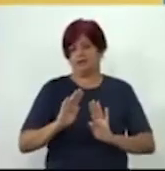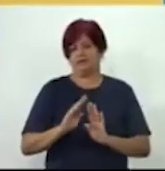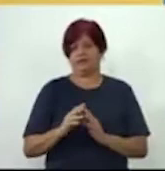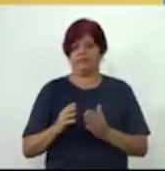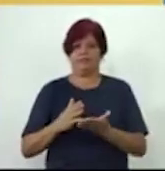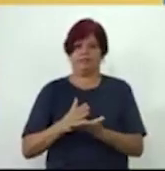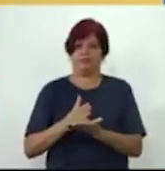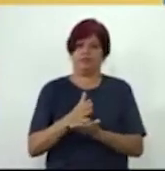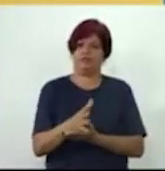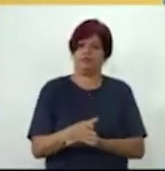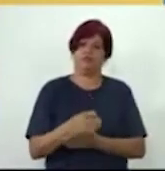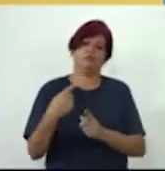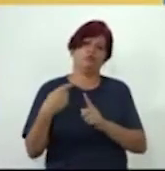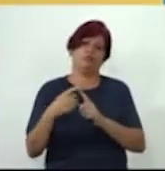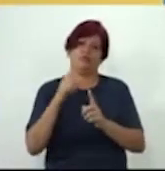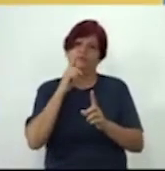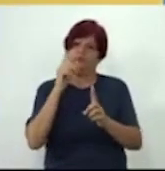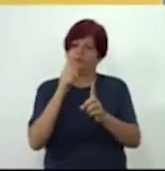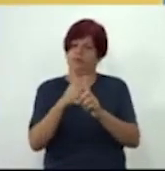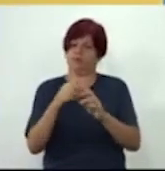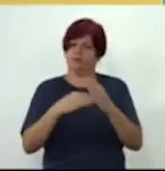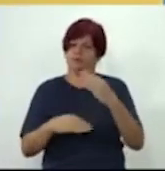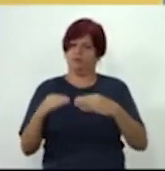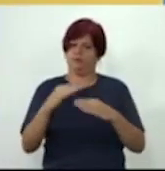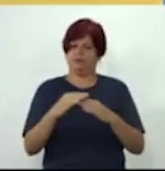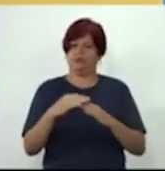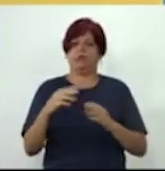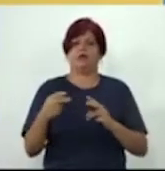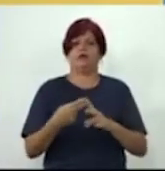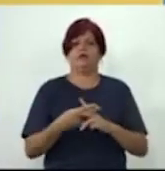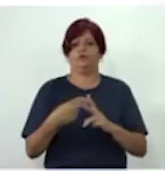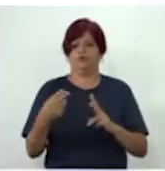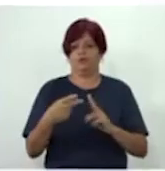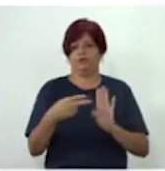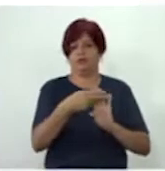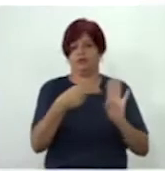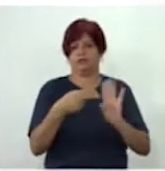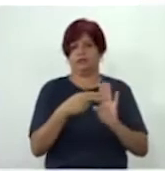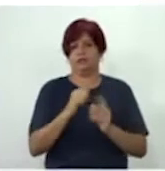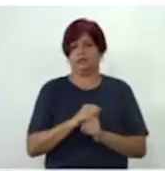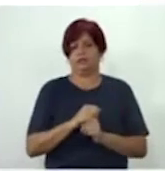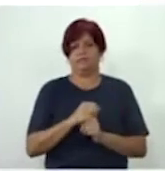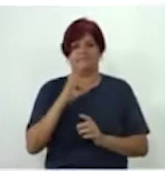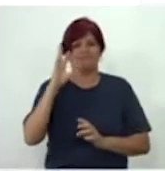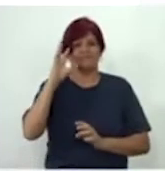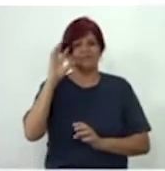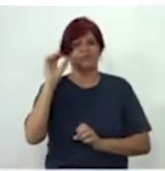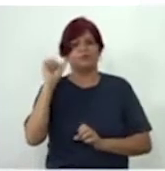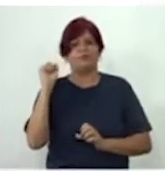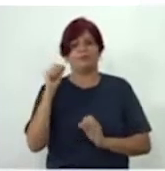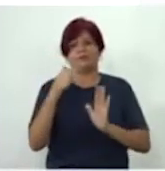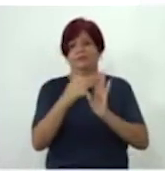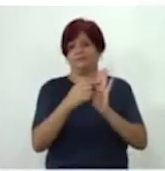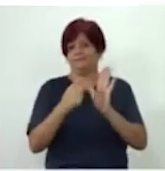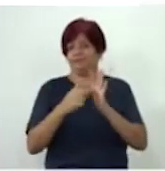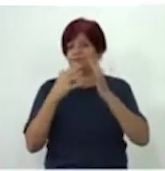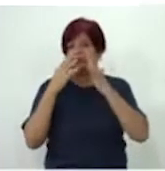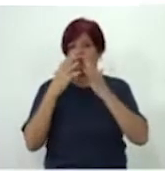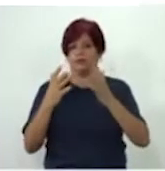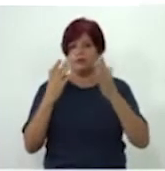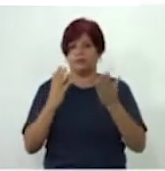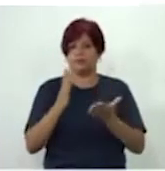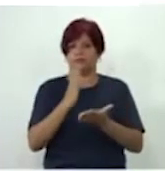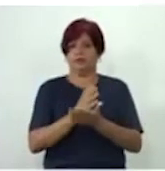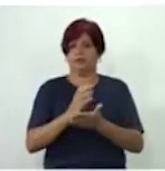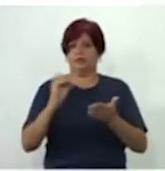otros objetivos del nivel relacionados con la asignatura, como son comprender aspectos básicos de la educación para